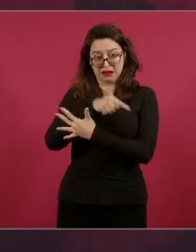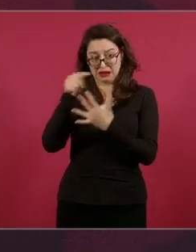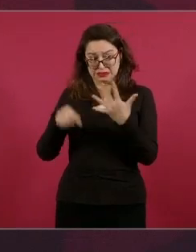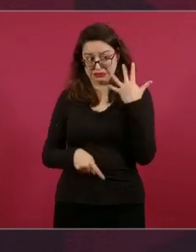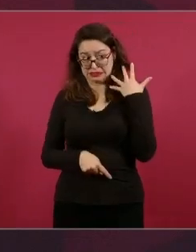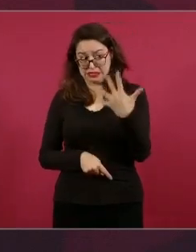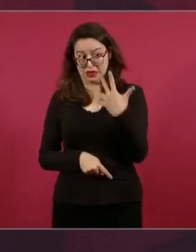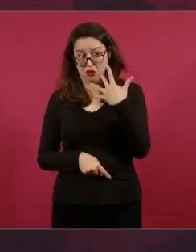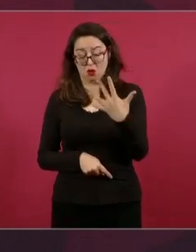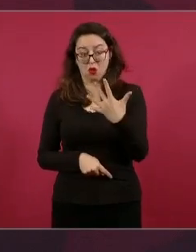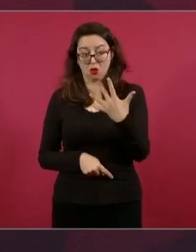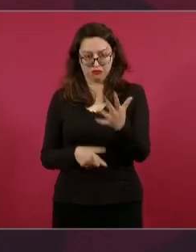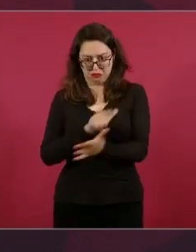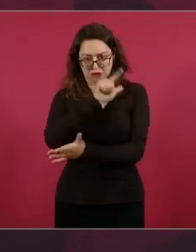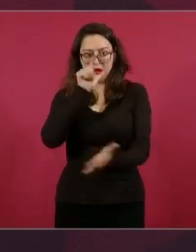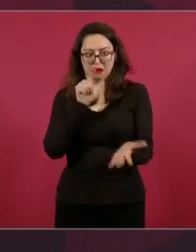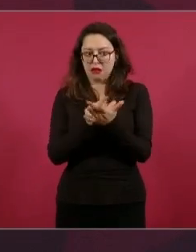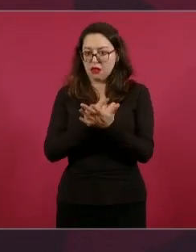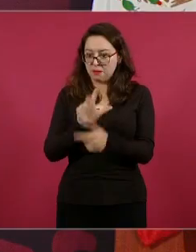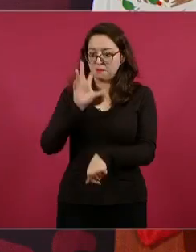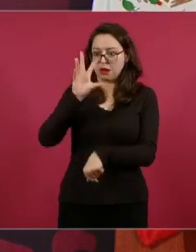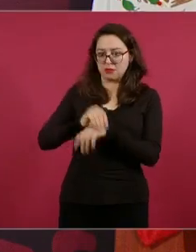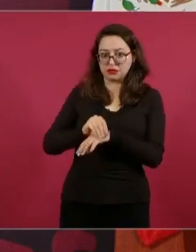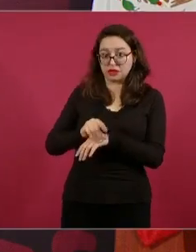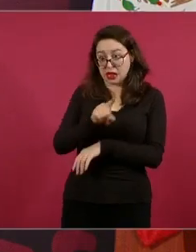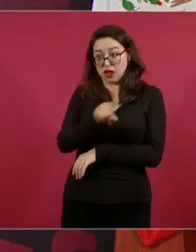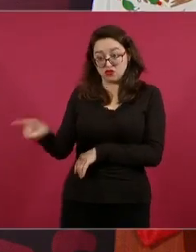ni se llevaban a la práctica,